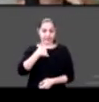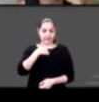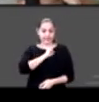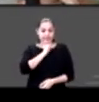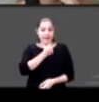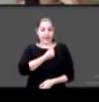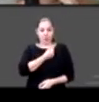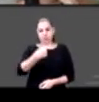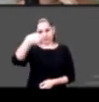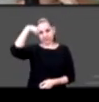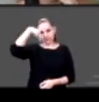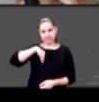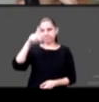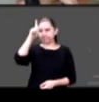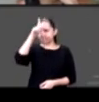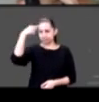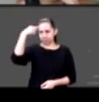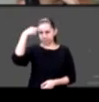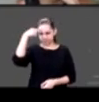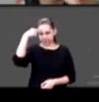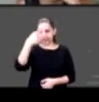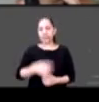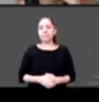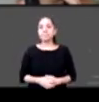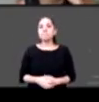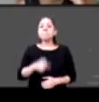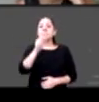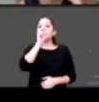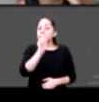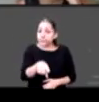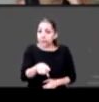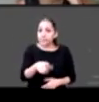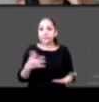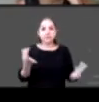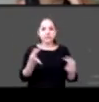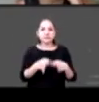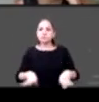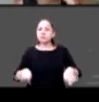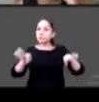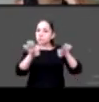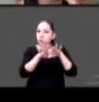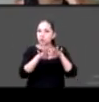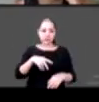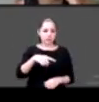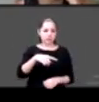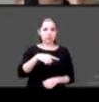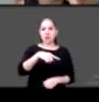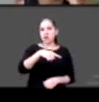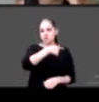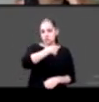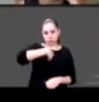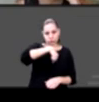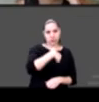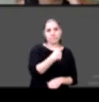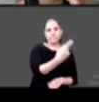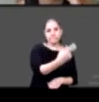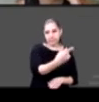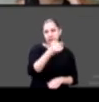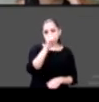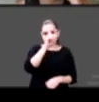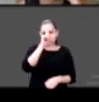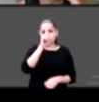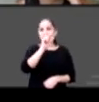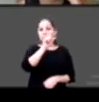Sí, entonces es indispensable que nosotros realmente cuenten que los padres y las madres cuenten con